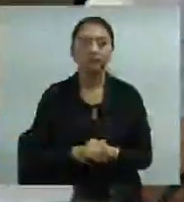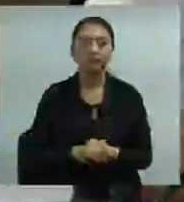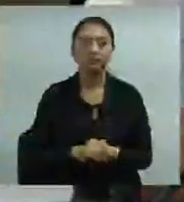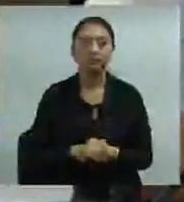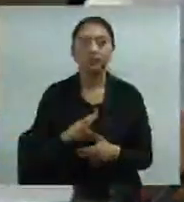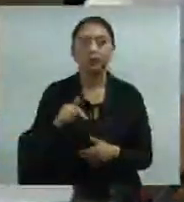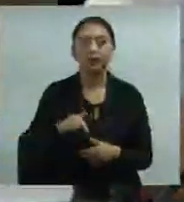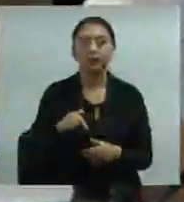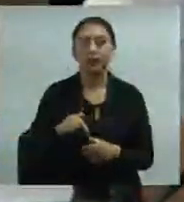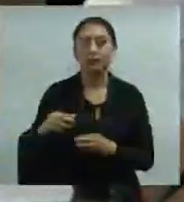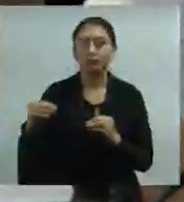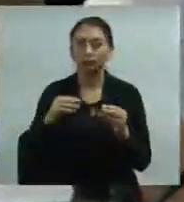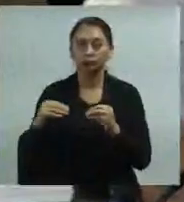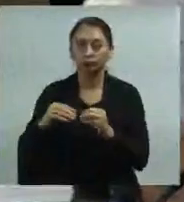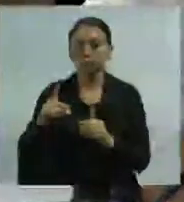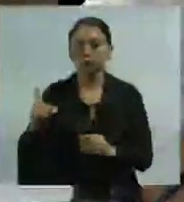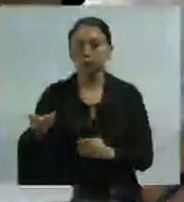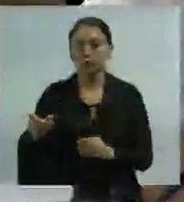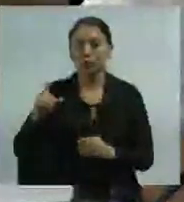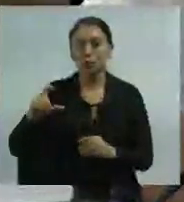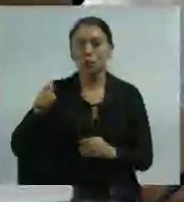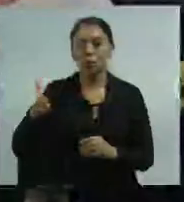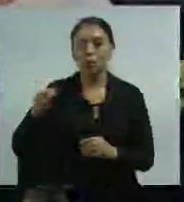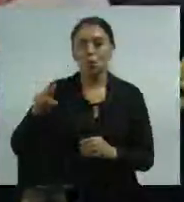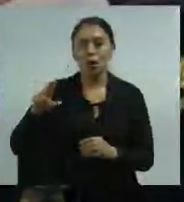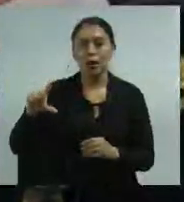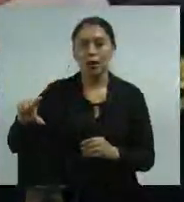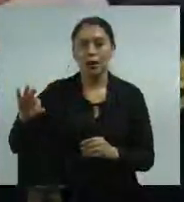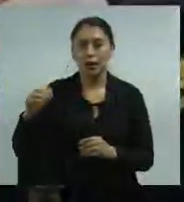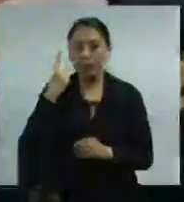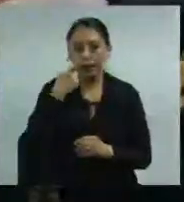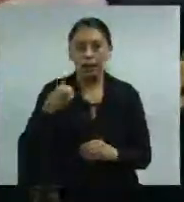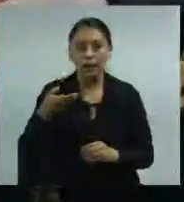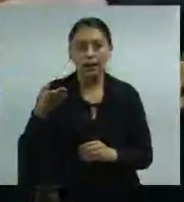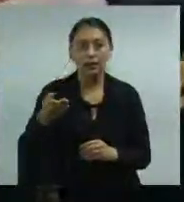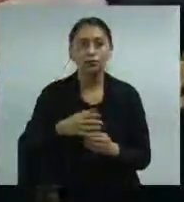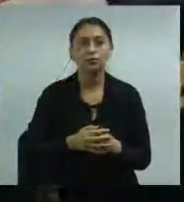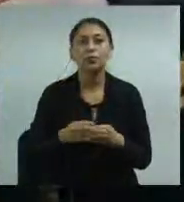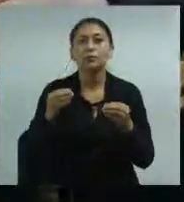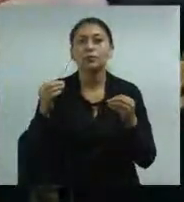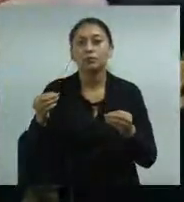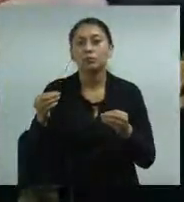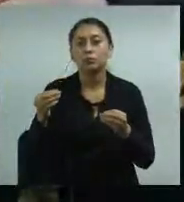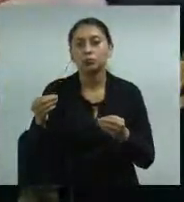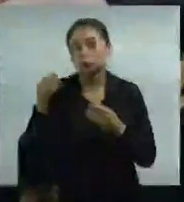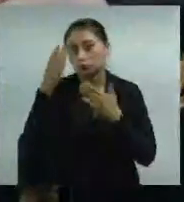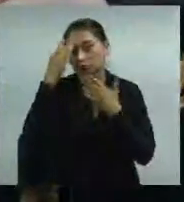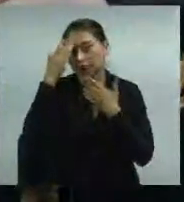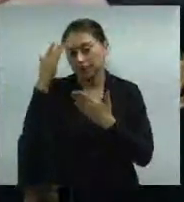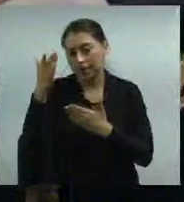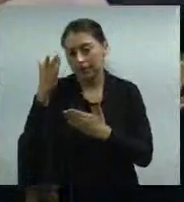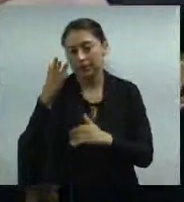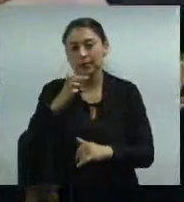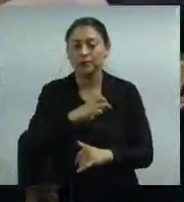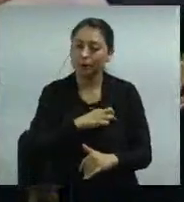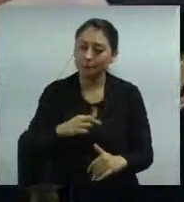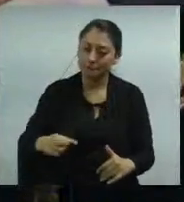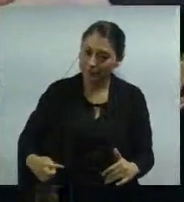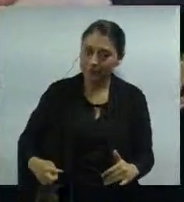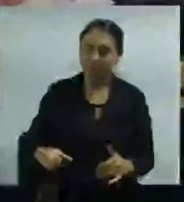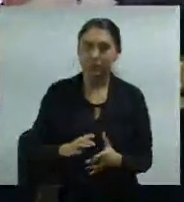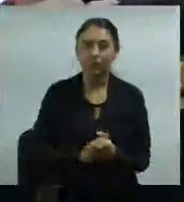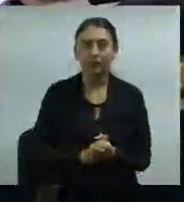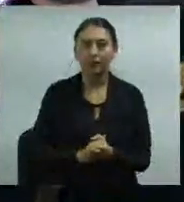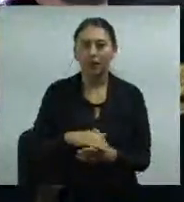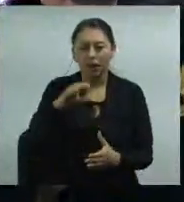Para la discusión tiene la palabra el diputado Carlos López. Muchas gracias. Muchas gracias, presidente. Yo